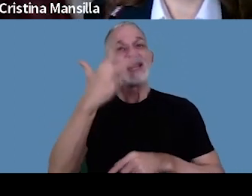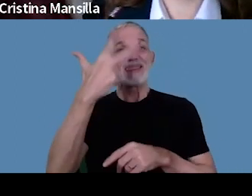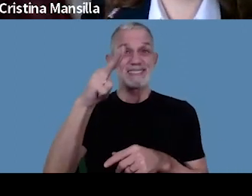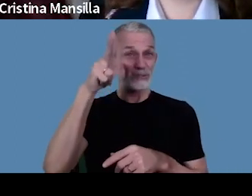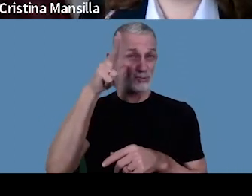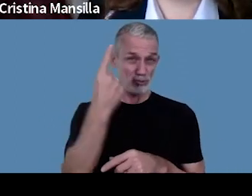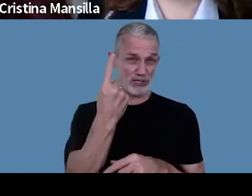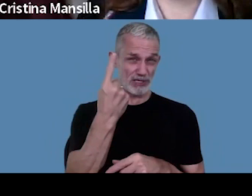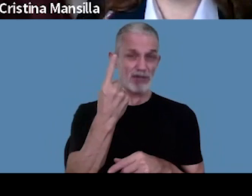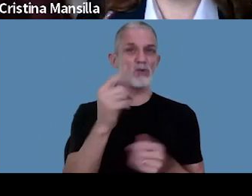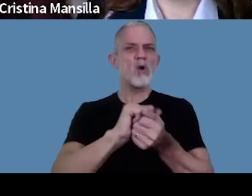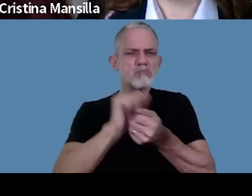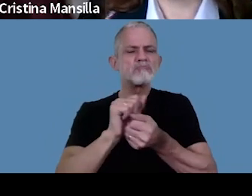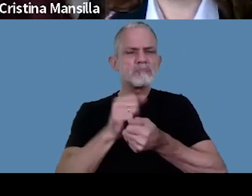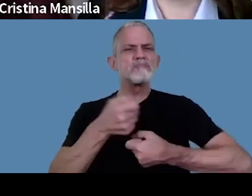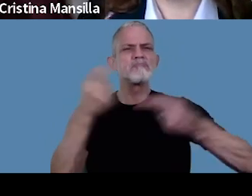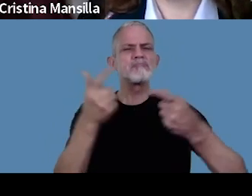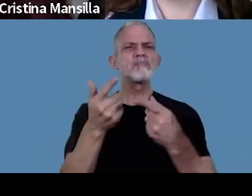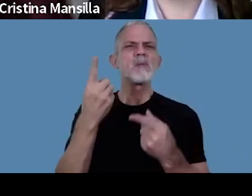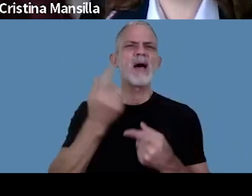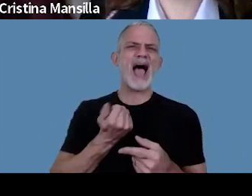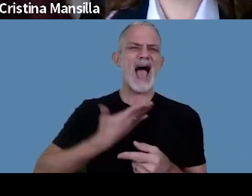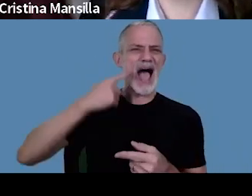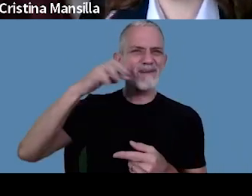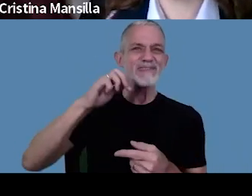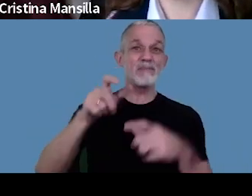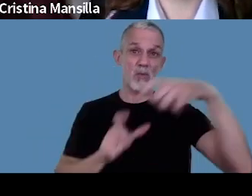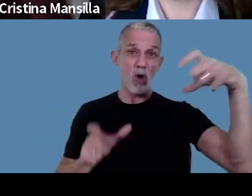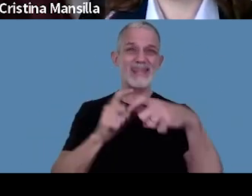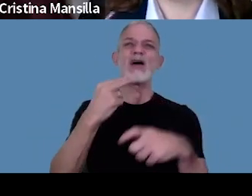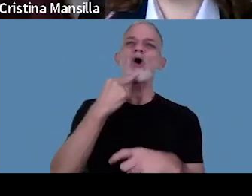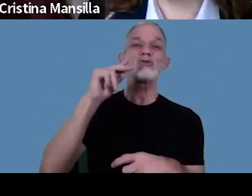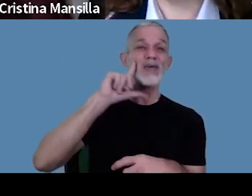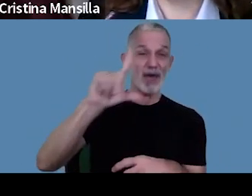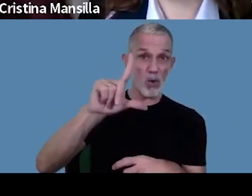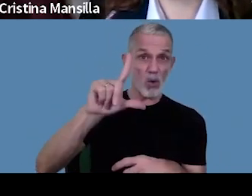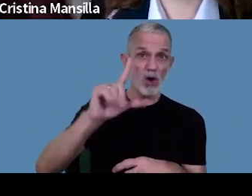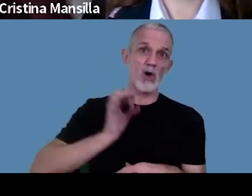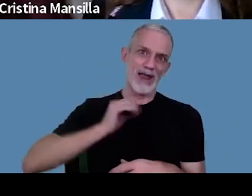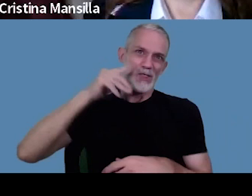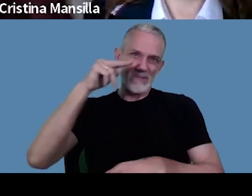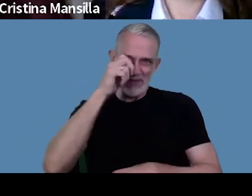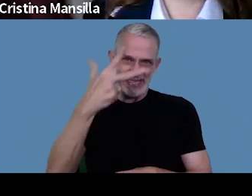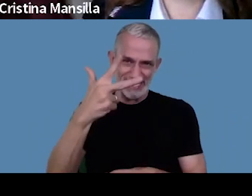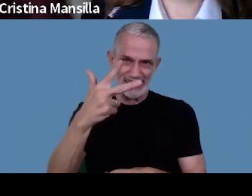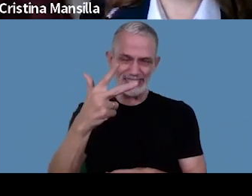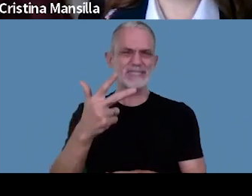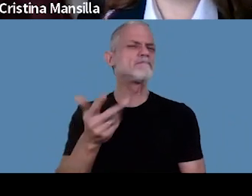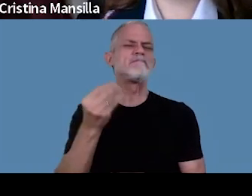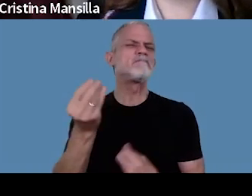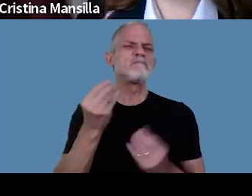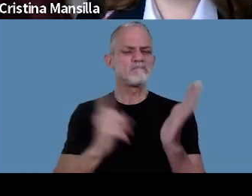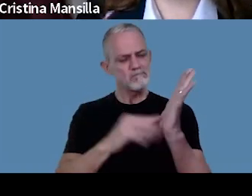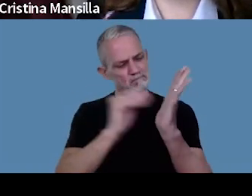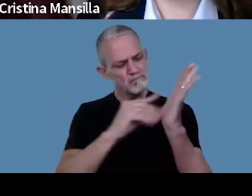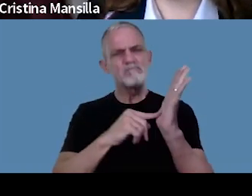5381, publicada por AFIP en boletín del 11 de julio de 2023, prevé una